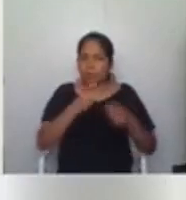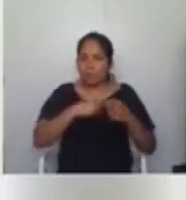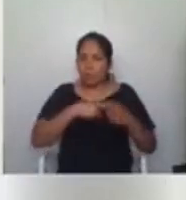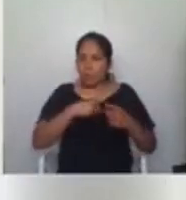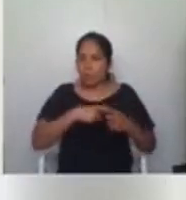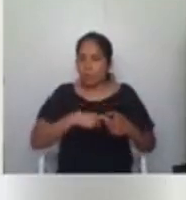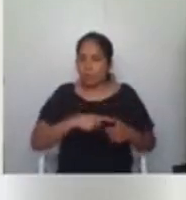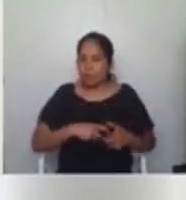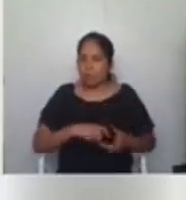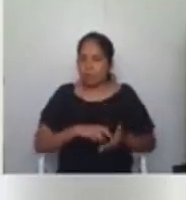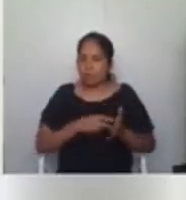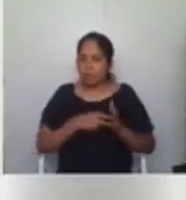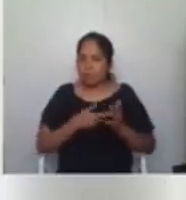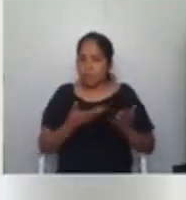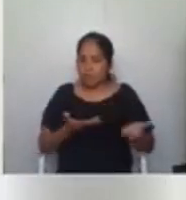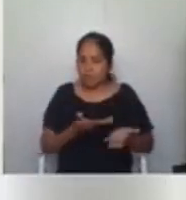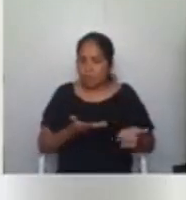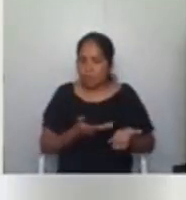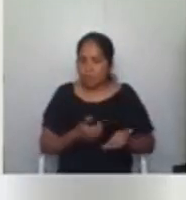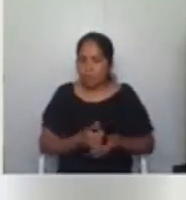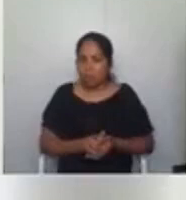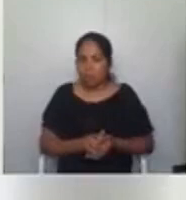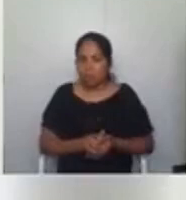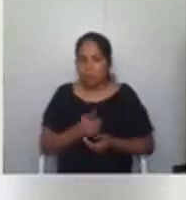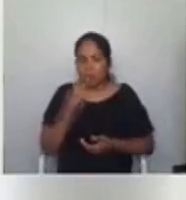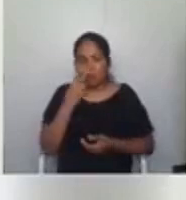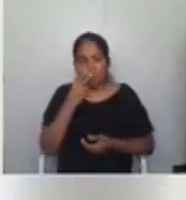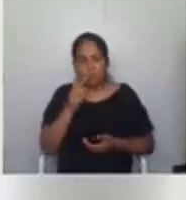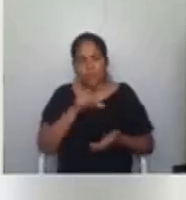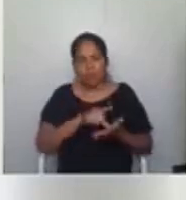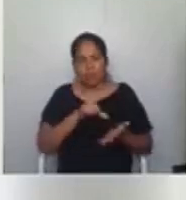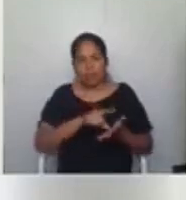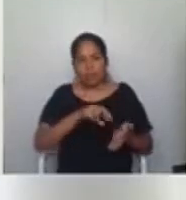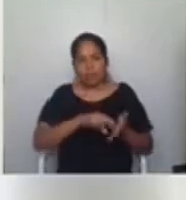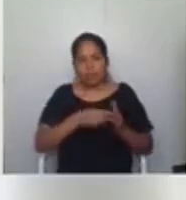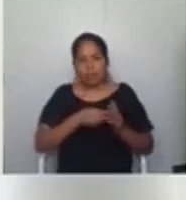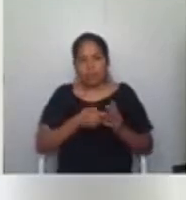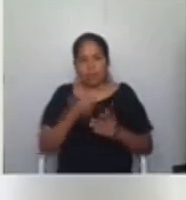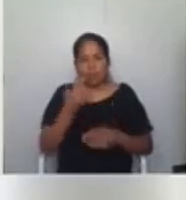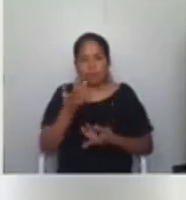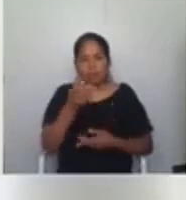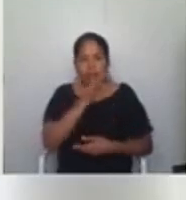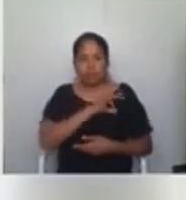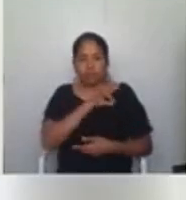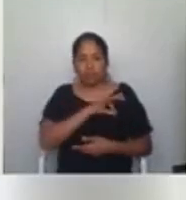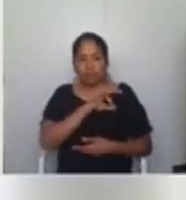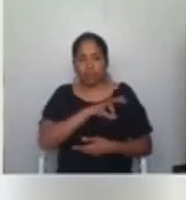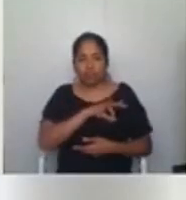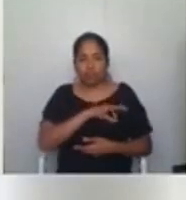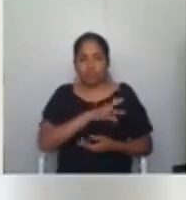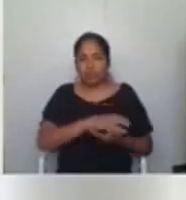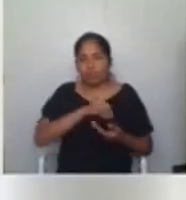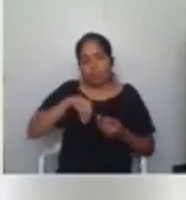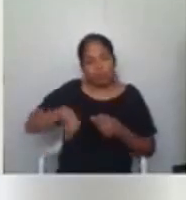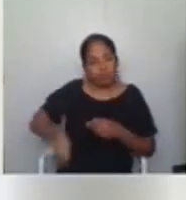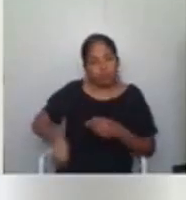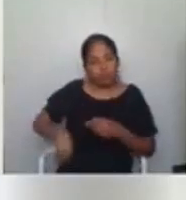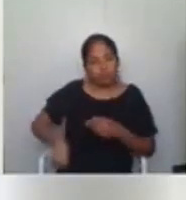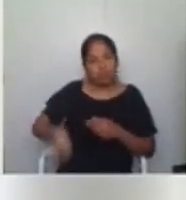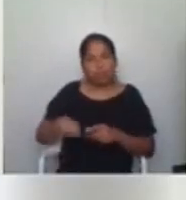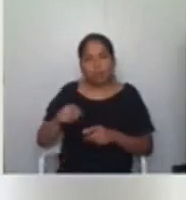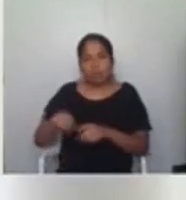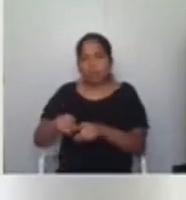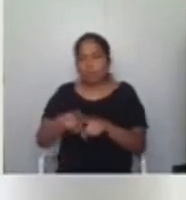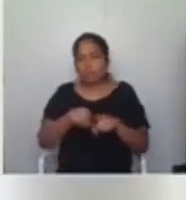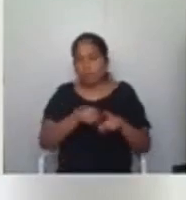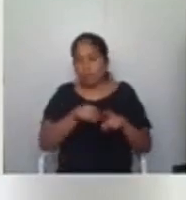¿no? Y ve la Muni Lima como si fuera un botín, tipo lo dinámico del centro, lo dinámico de Castillo, lo